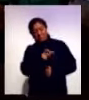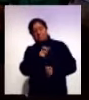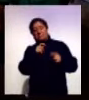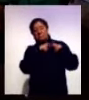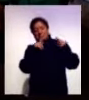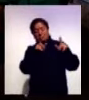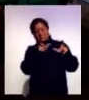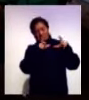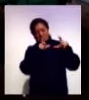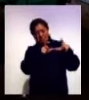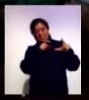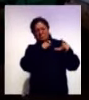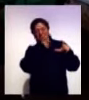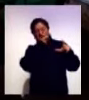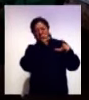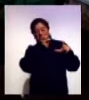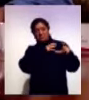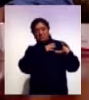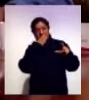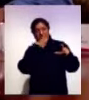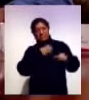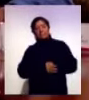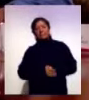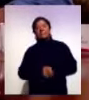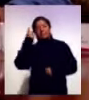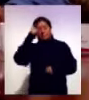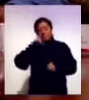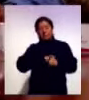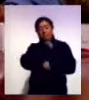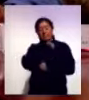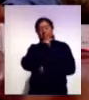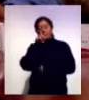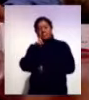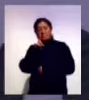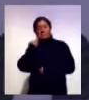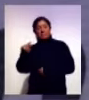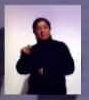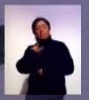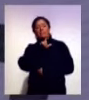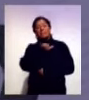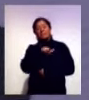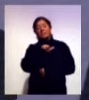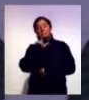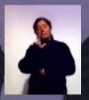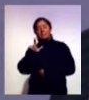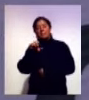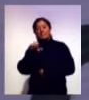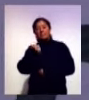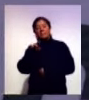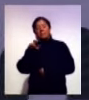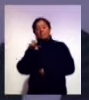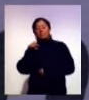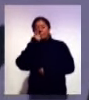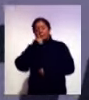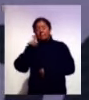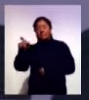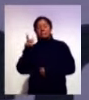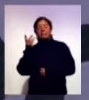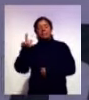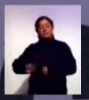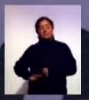En su oportunidad, el director del Instituto del Deporte de Tlaxcala, Alfredo Lemus, refirió que el respaldo del gobierno estatal al